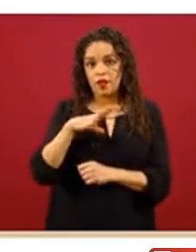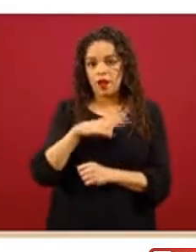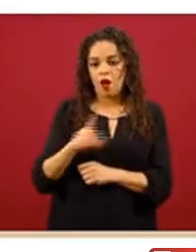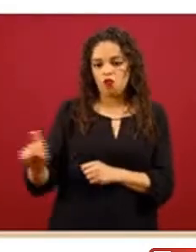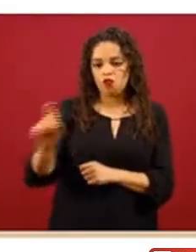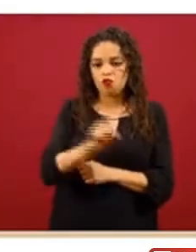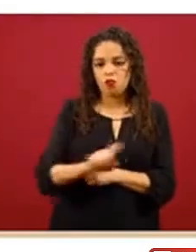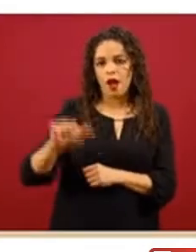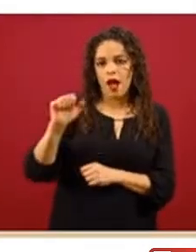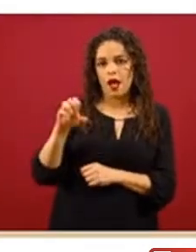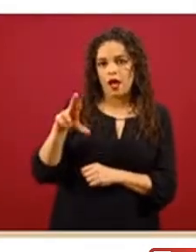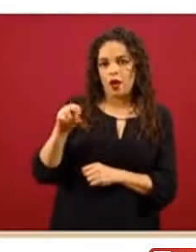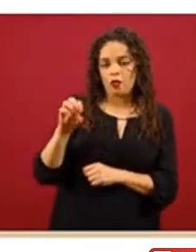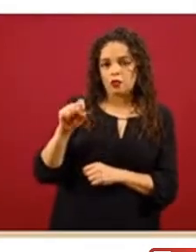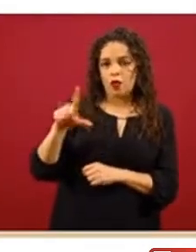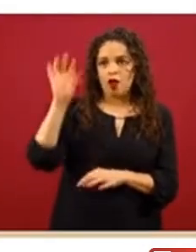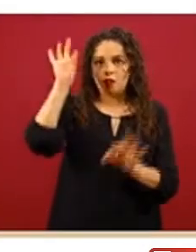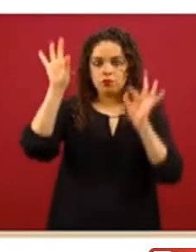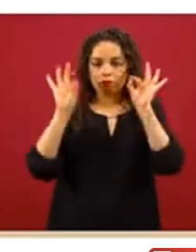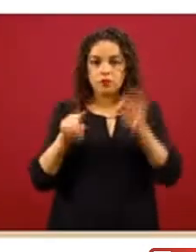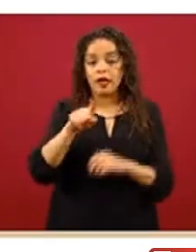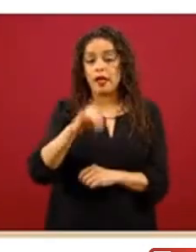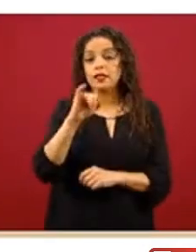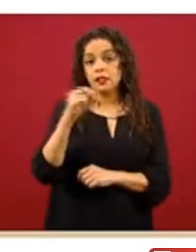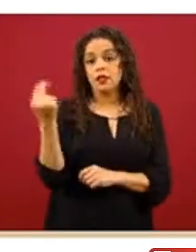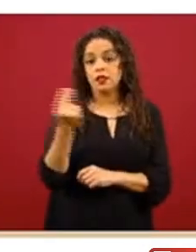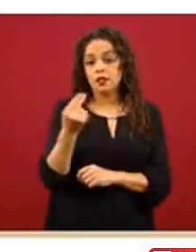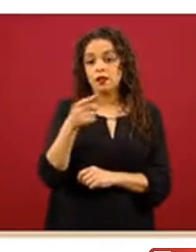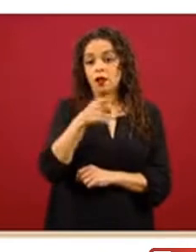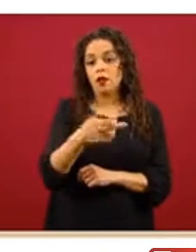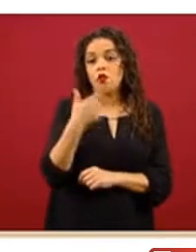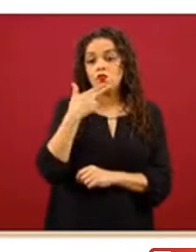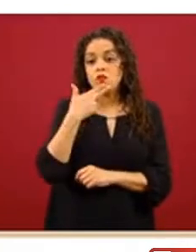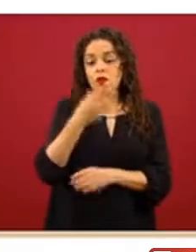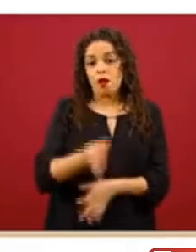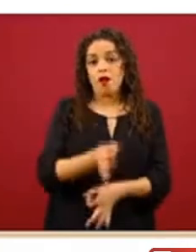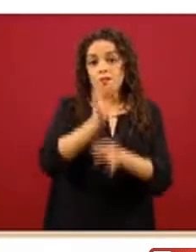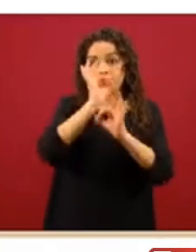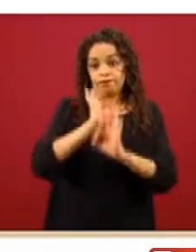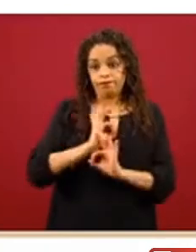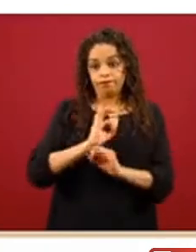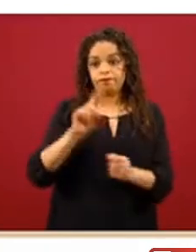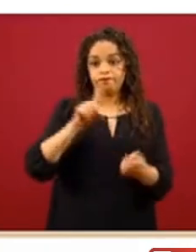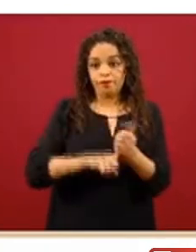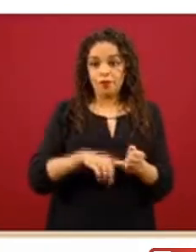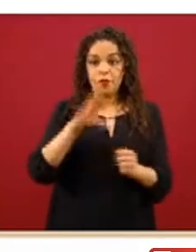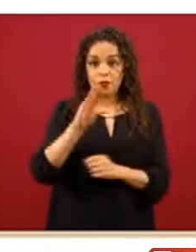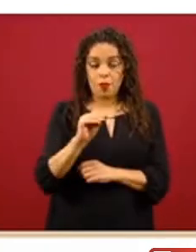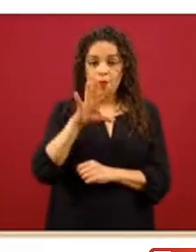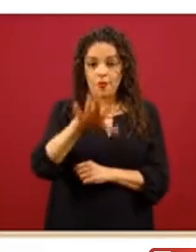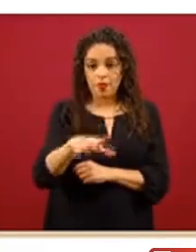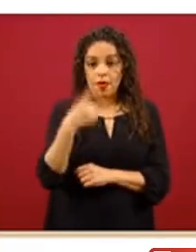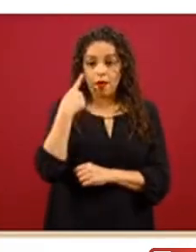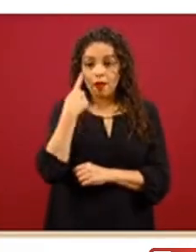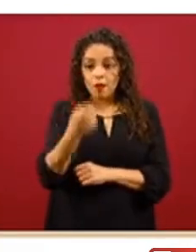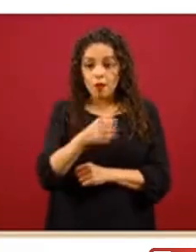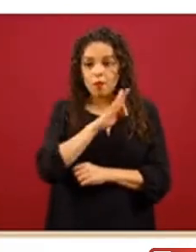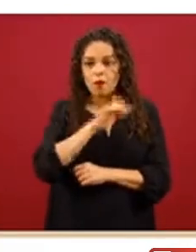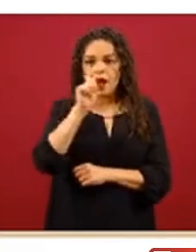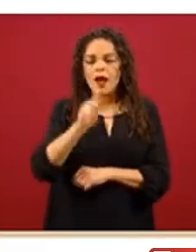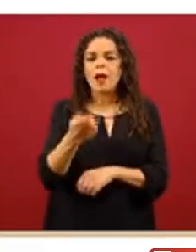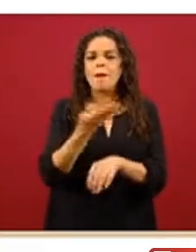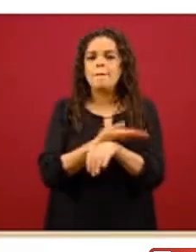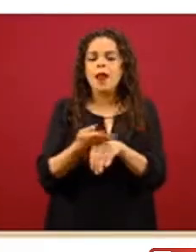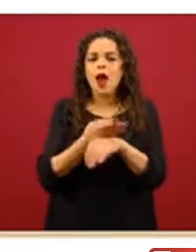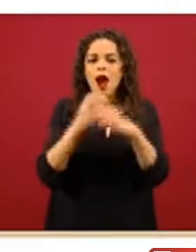está recomendado el uso de respiradores N95 o su equivalente, los pueden ver con esta mascarilla de concha blanca,